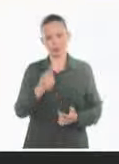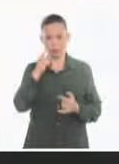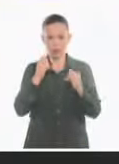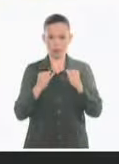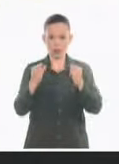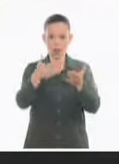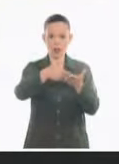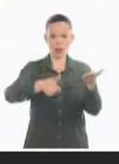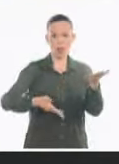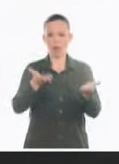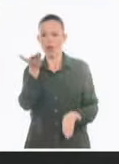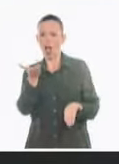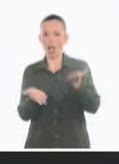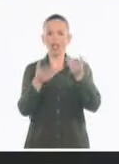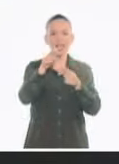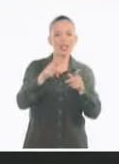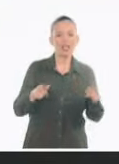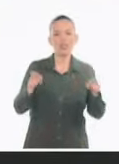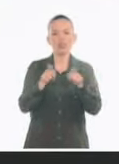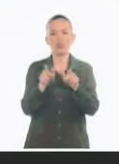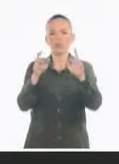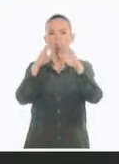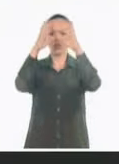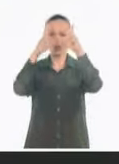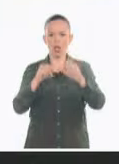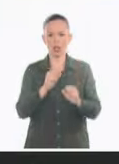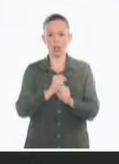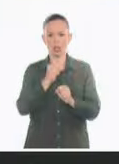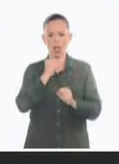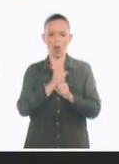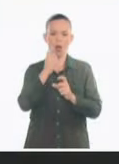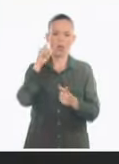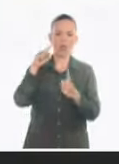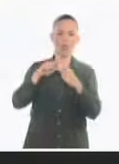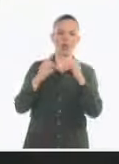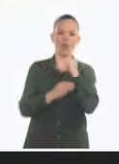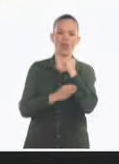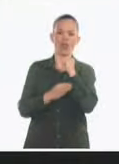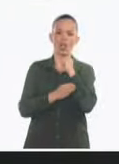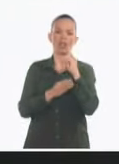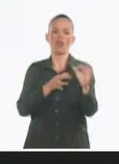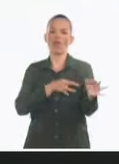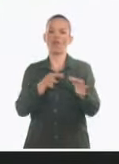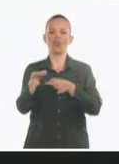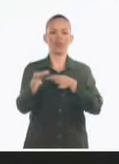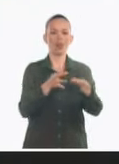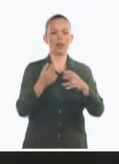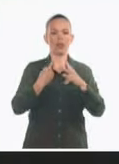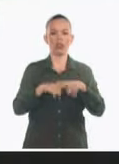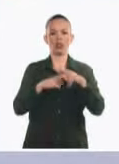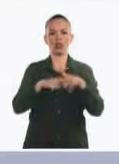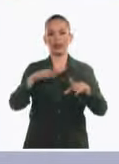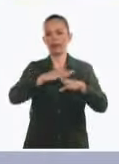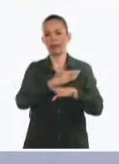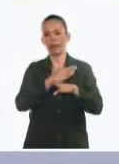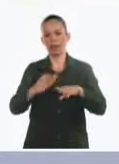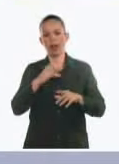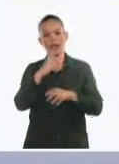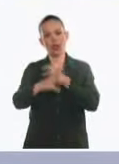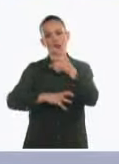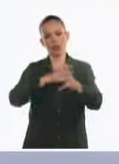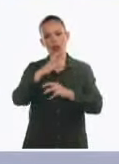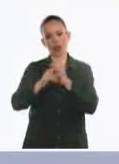texto que resume los resultados de la estrategia para el fortalecimiento de la organización y las dificultades identificadas para avanzar en